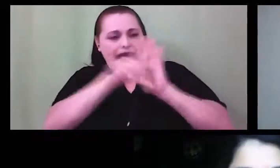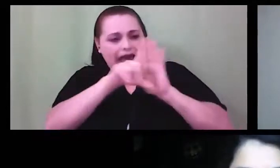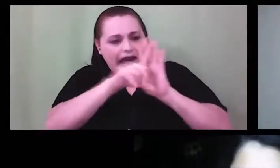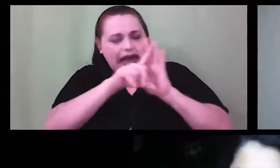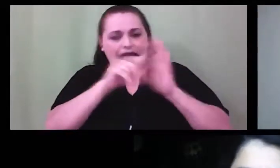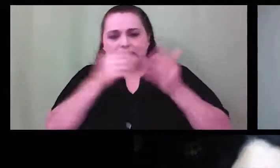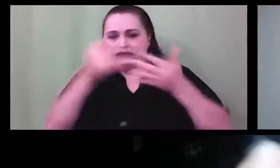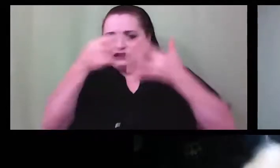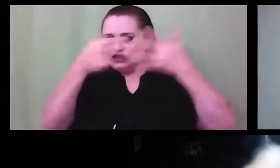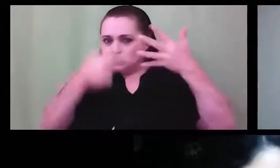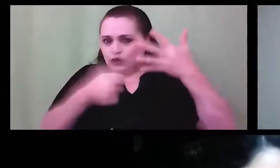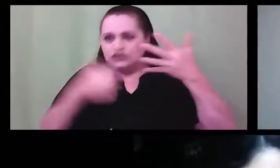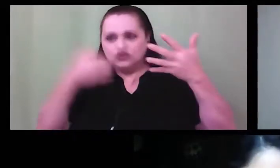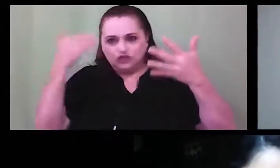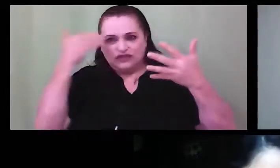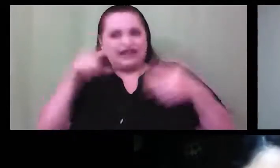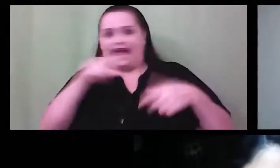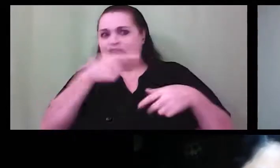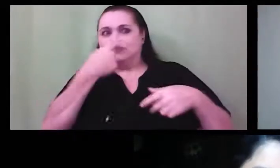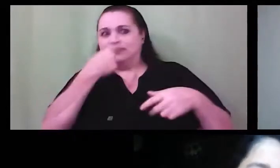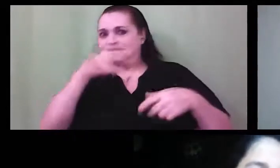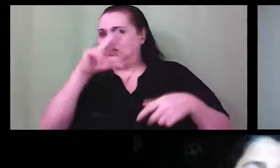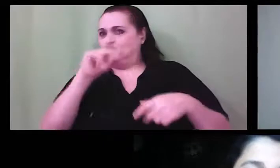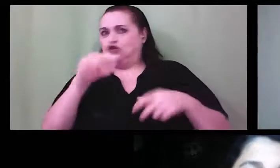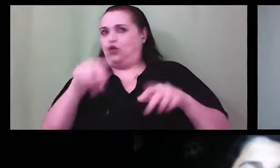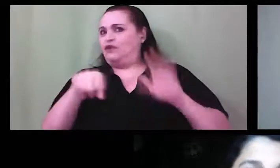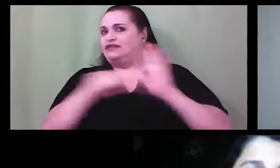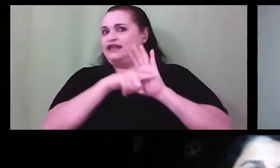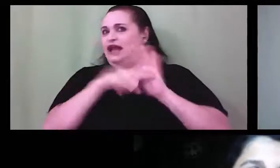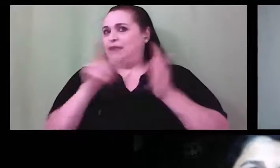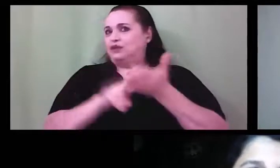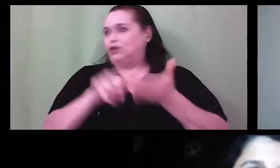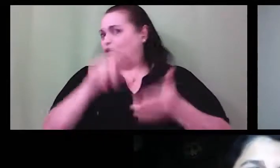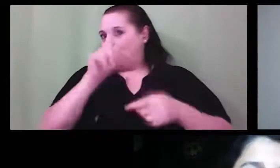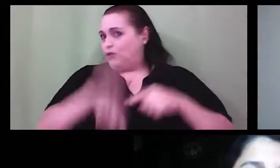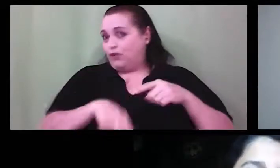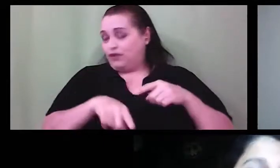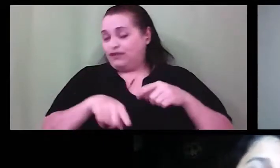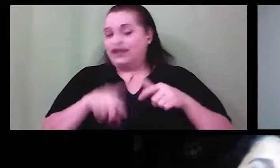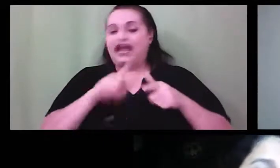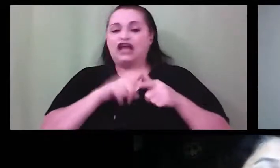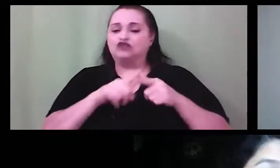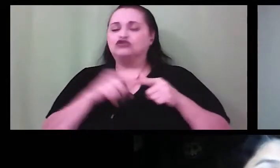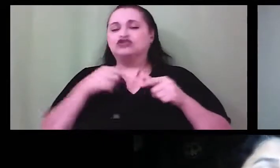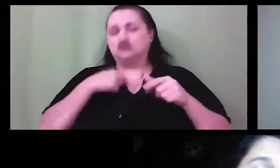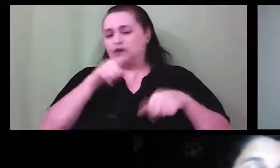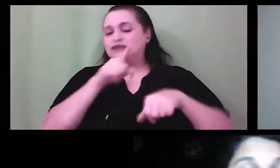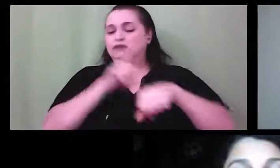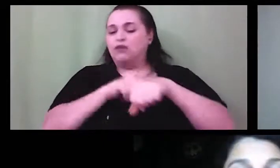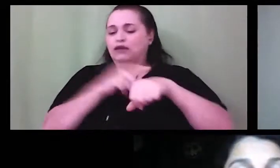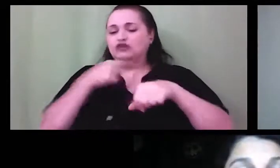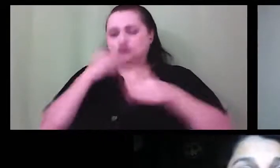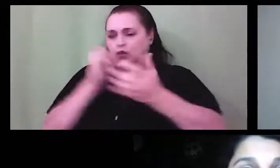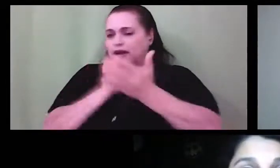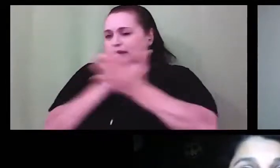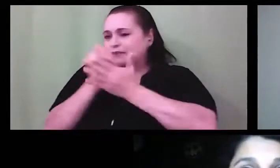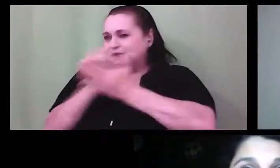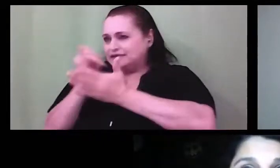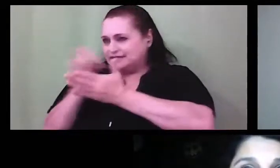cosas, entonces yo sabía que no me podían negar la matrícula. Digamos que por el momento dije, bueno, voy a investigar,